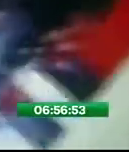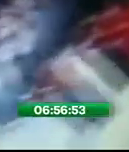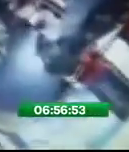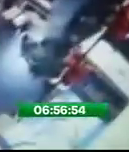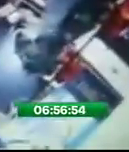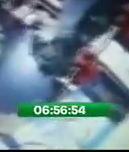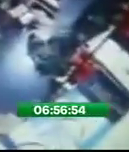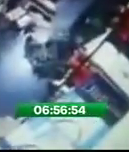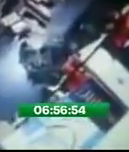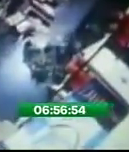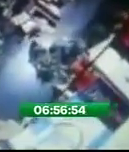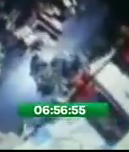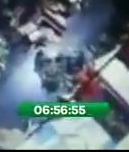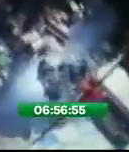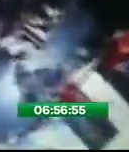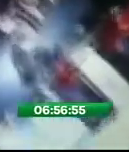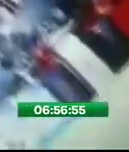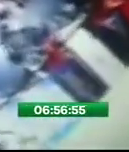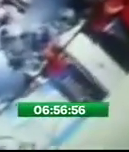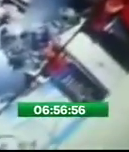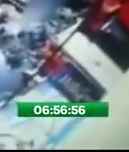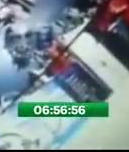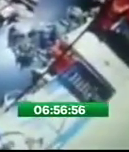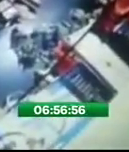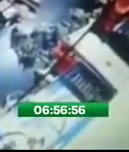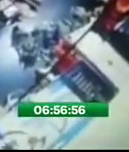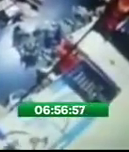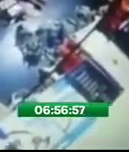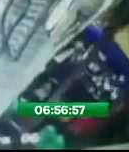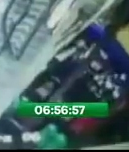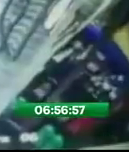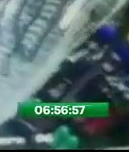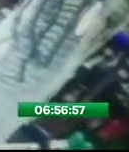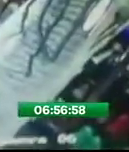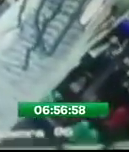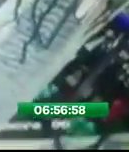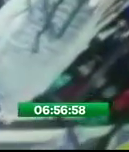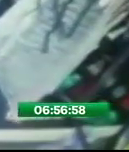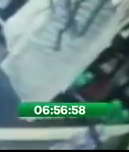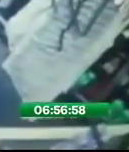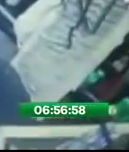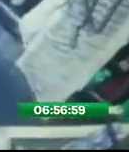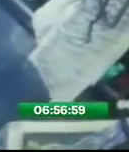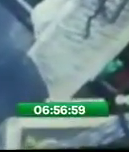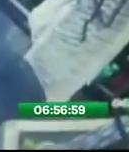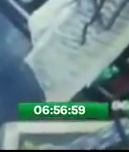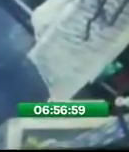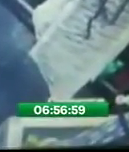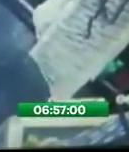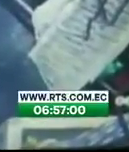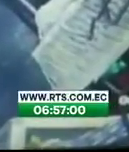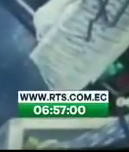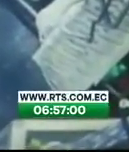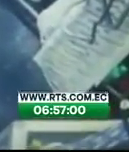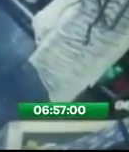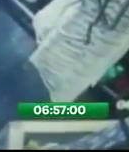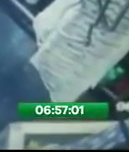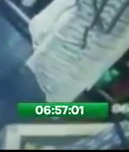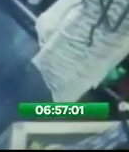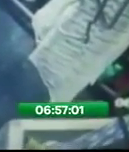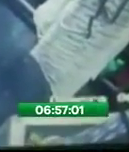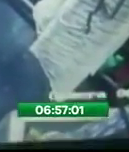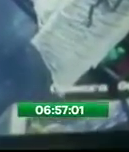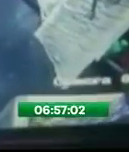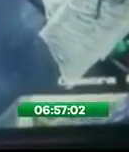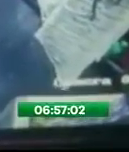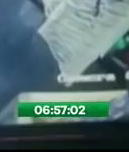protege. Y se lleva y se está llevando ahí algunas cosas que va Esto es en el Empalme. Oiga, es que la